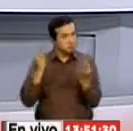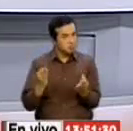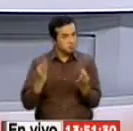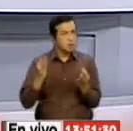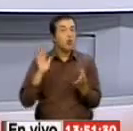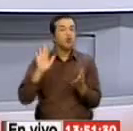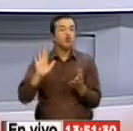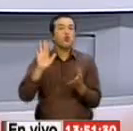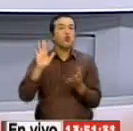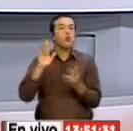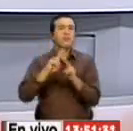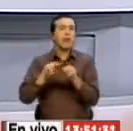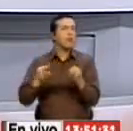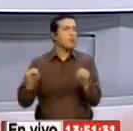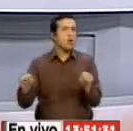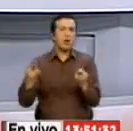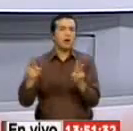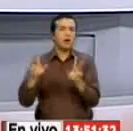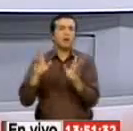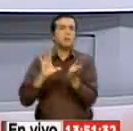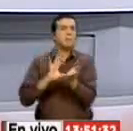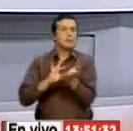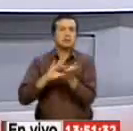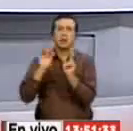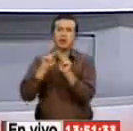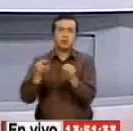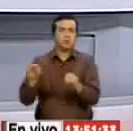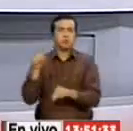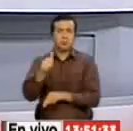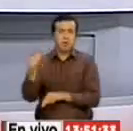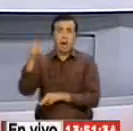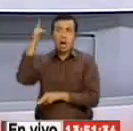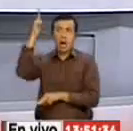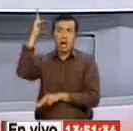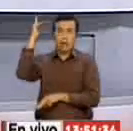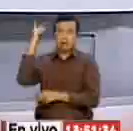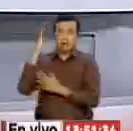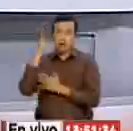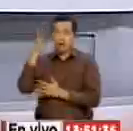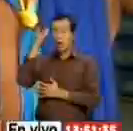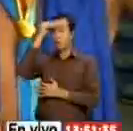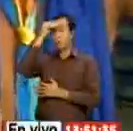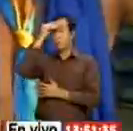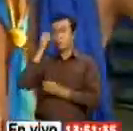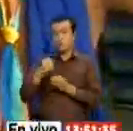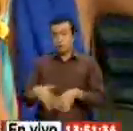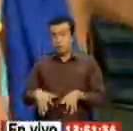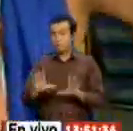su medicina natural y evitar que se pierdan estos conocimientos milenarios. Veamos.